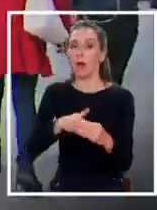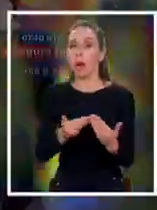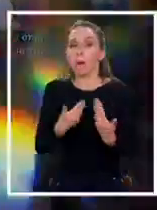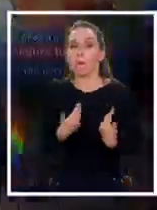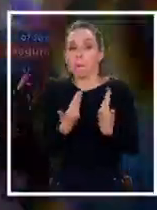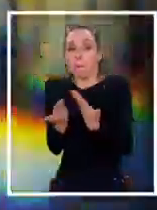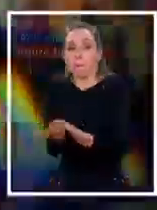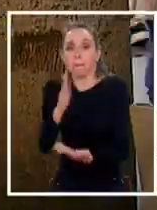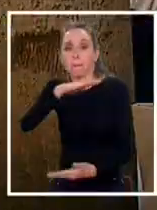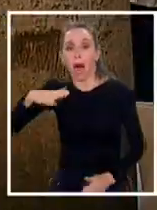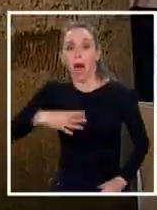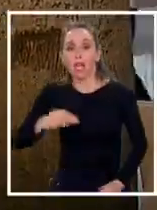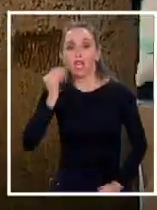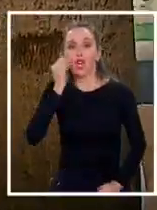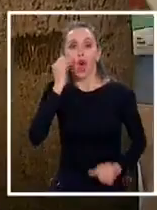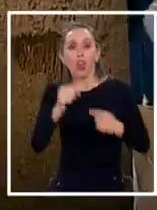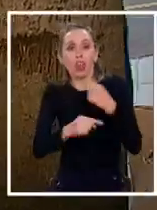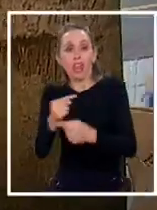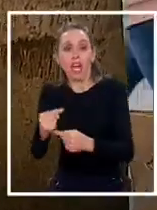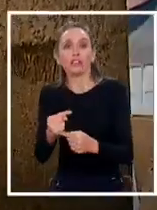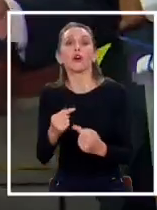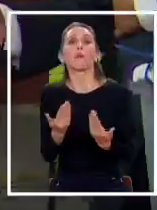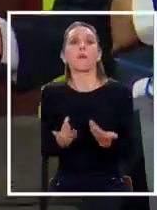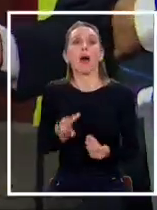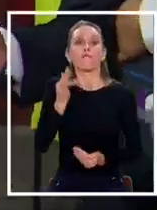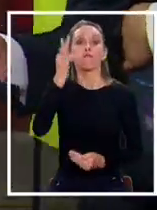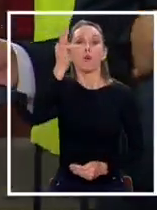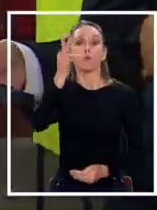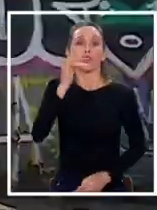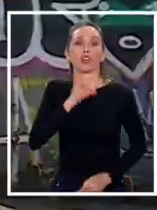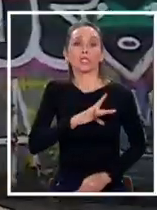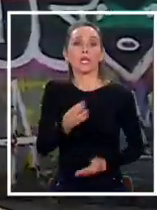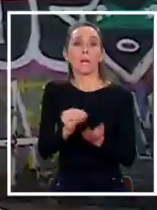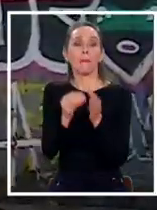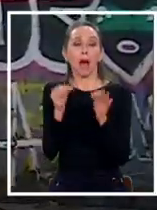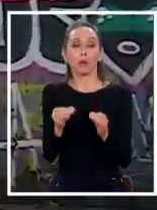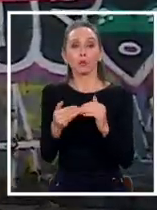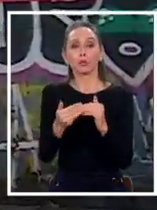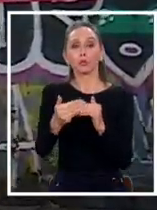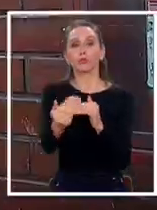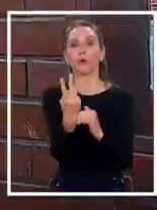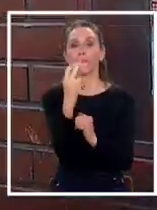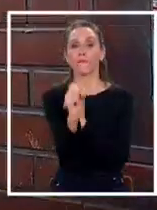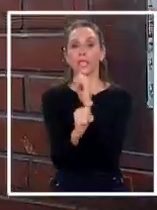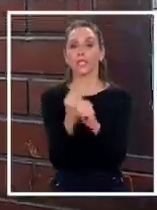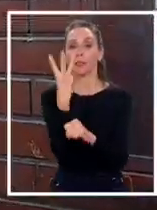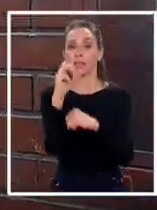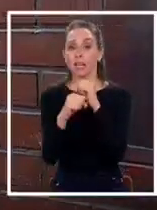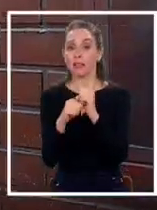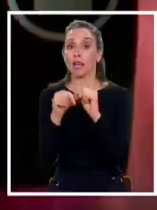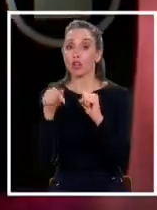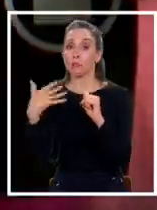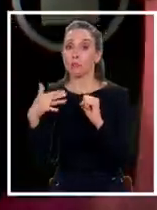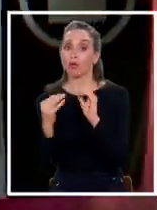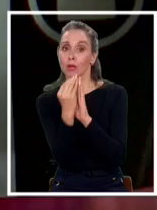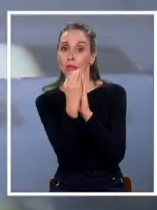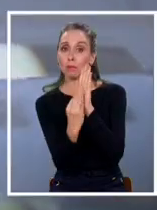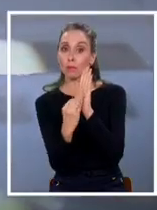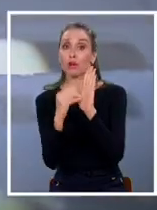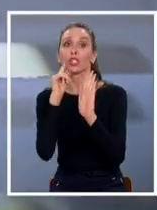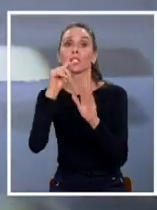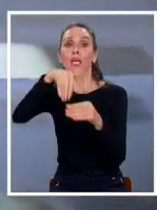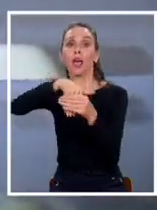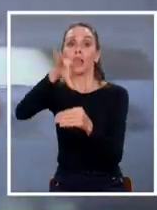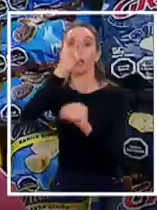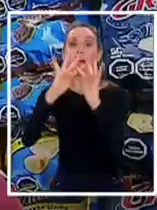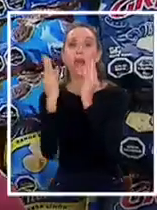mis nietos. Para que tengan un Chile más justo. Los próximos 20, 30 años estamos jugando en estas elecciones. Hay